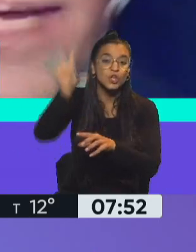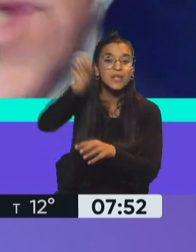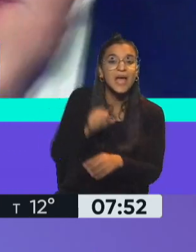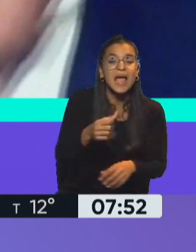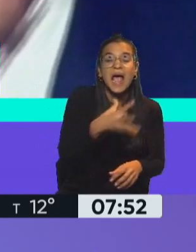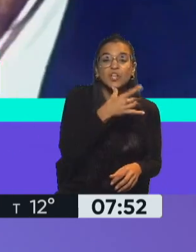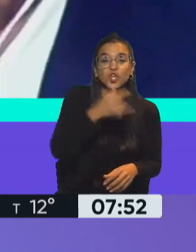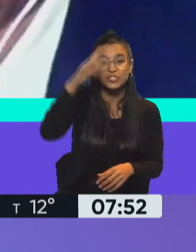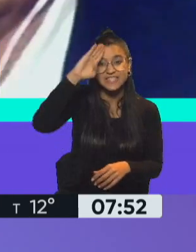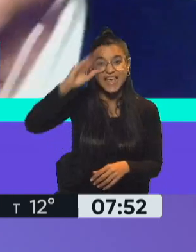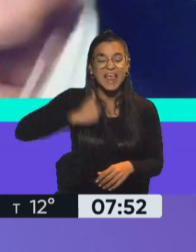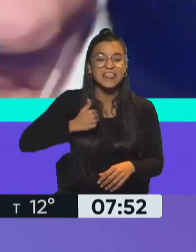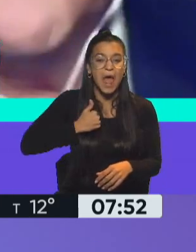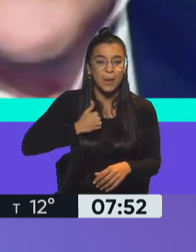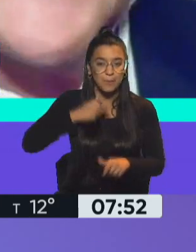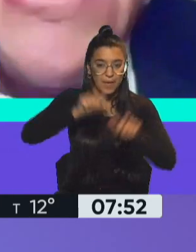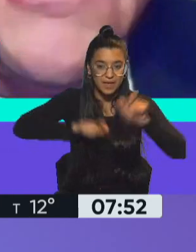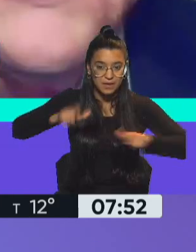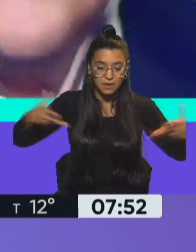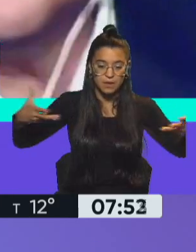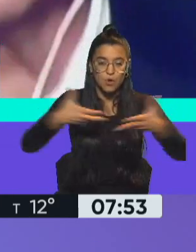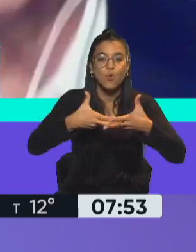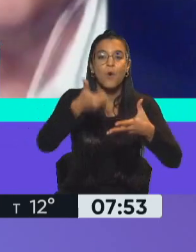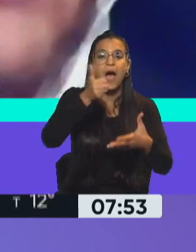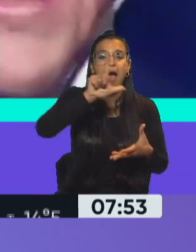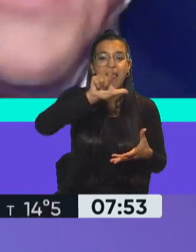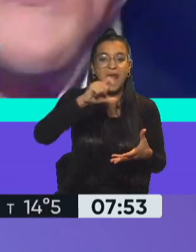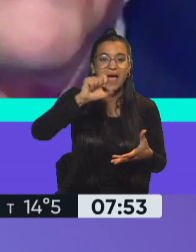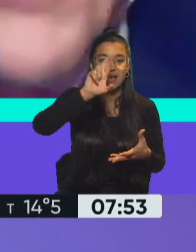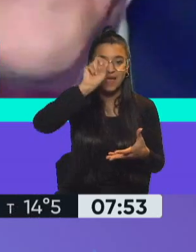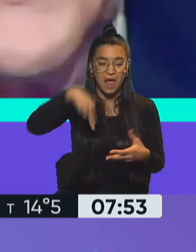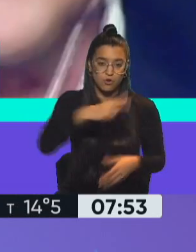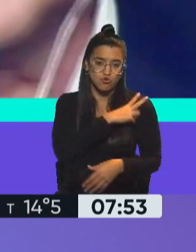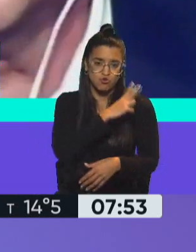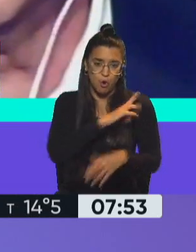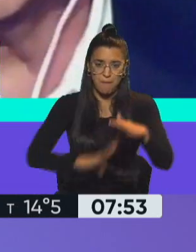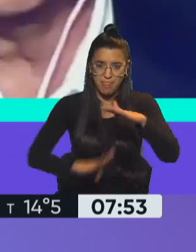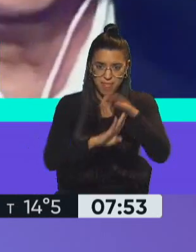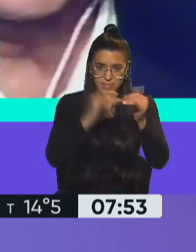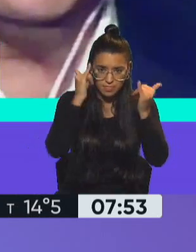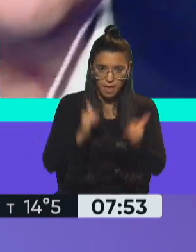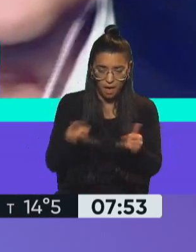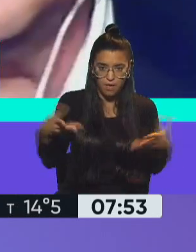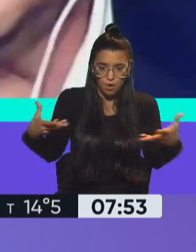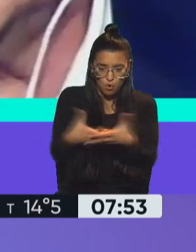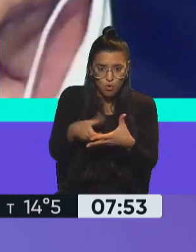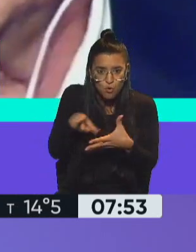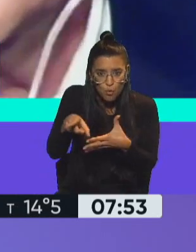14 gendarmes del grupo Alacrán, con un comandante, con un jefe de esa